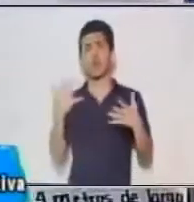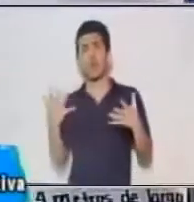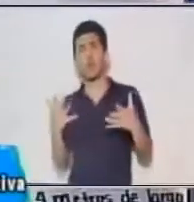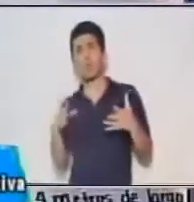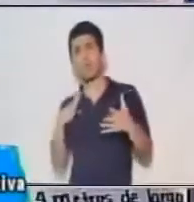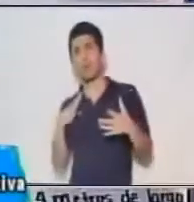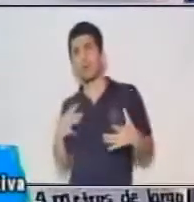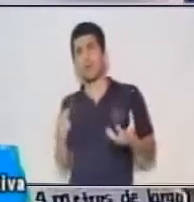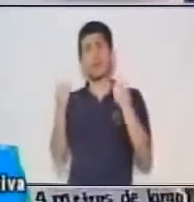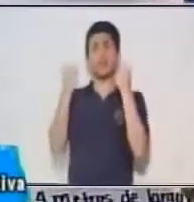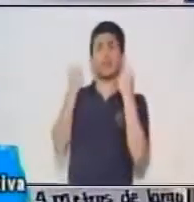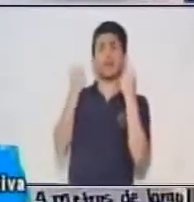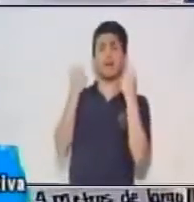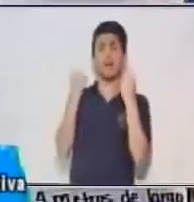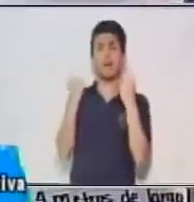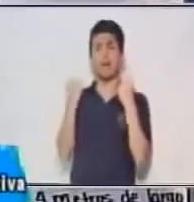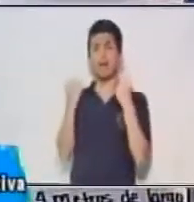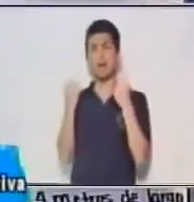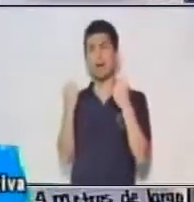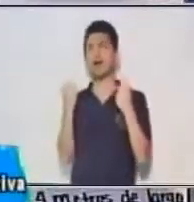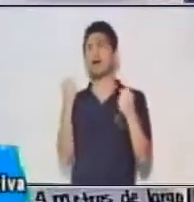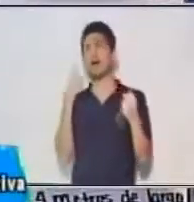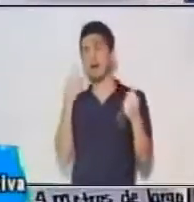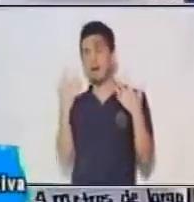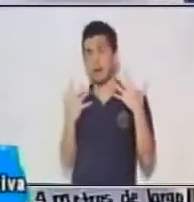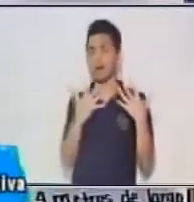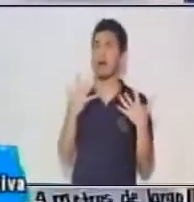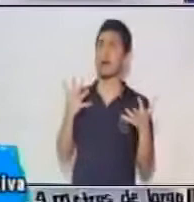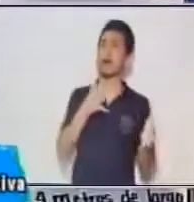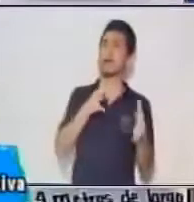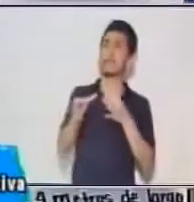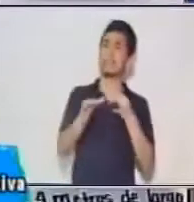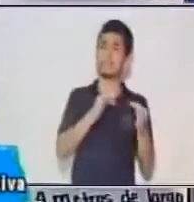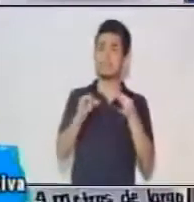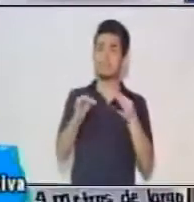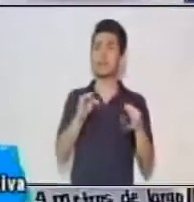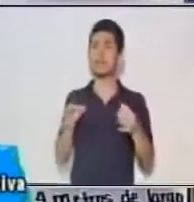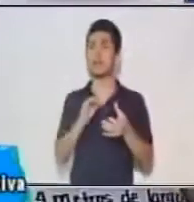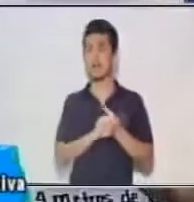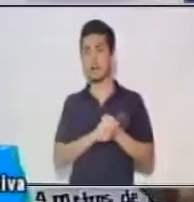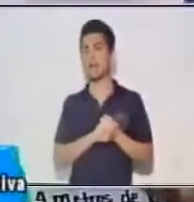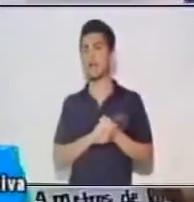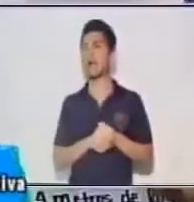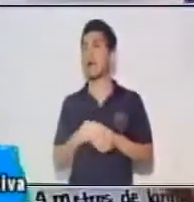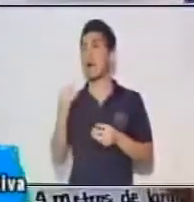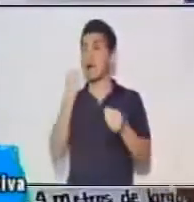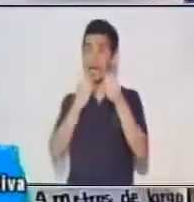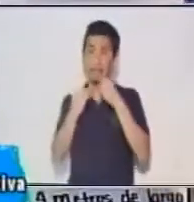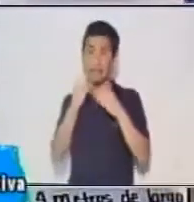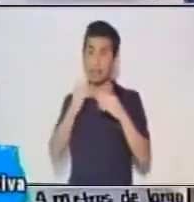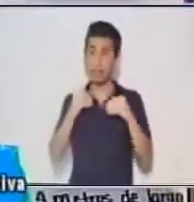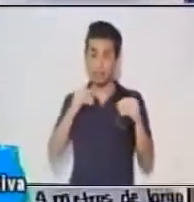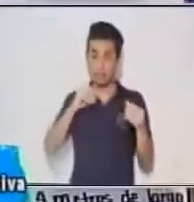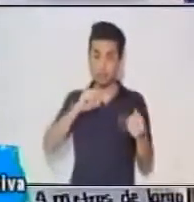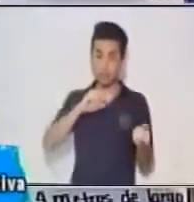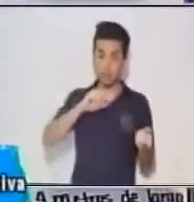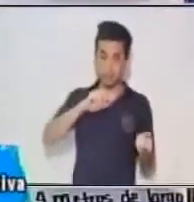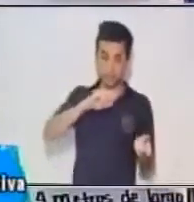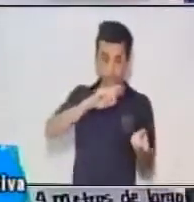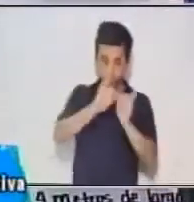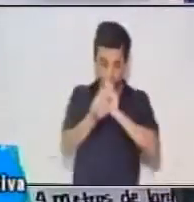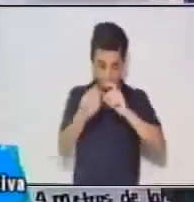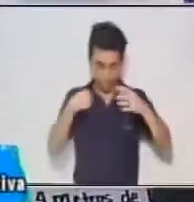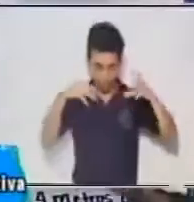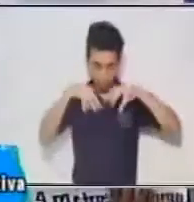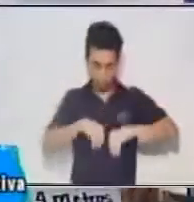energía? Sí, entonces yo ya le puedo explicar que los alimentos se convierten en energía, es como